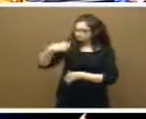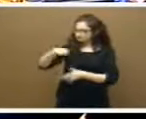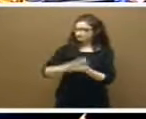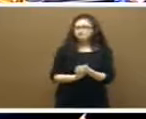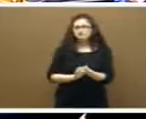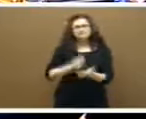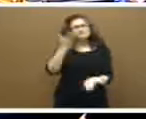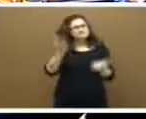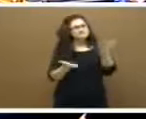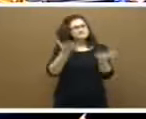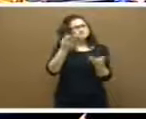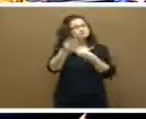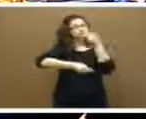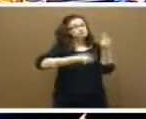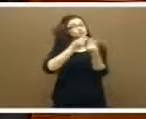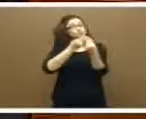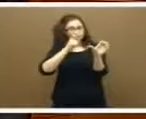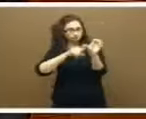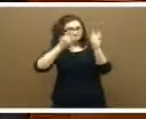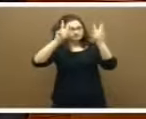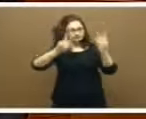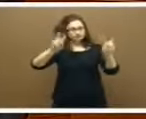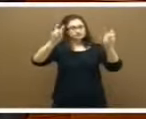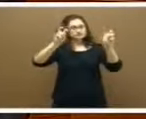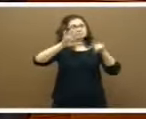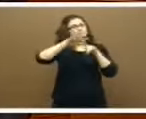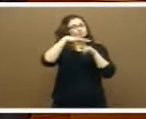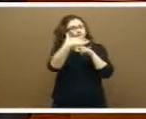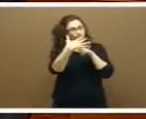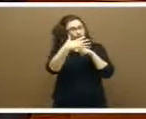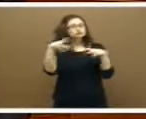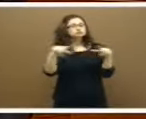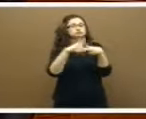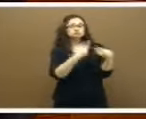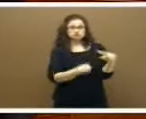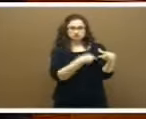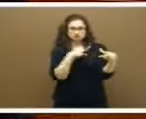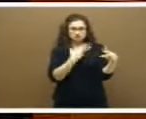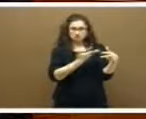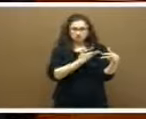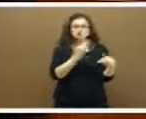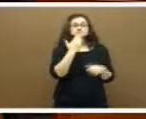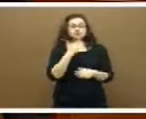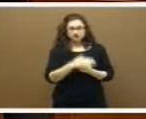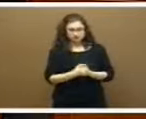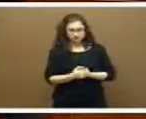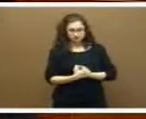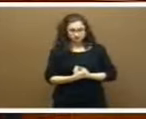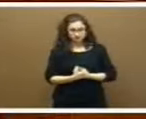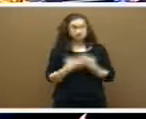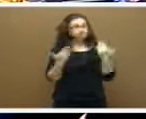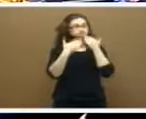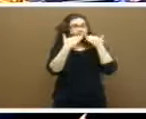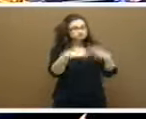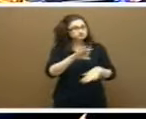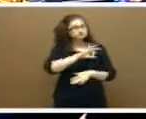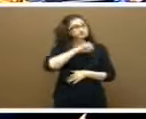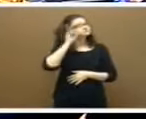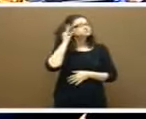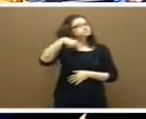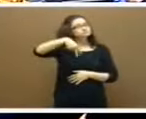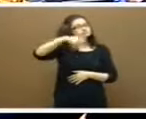¿Qué valoración hace la Junta de Extremadura sobre la situación de los centros sociosanitarios de Plasencia y Mérida? Gracias, señora Nogales. Para